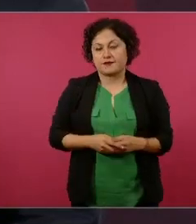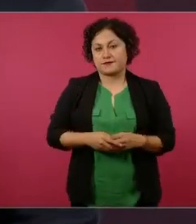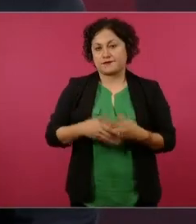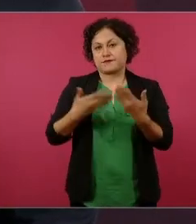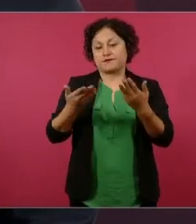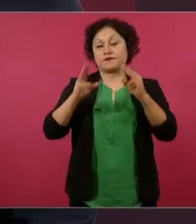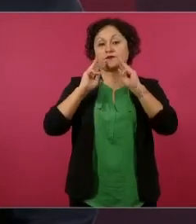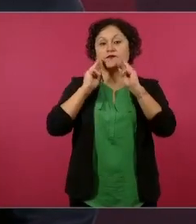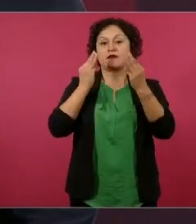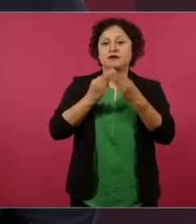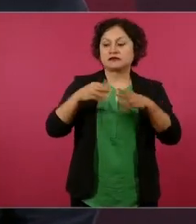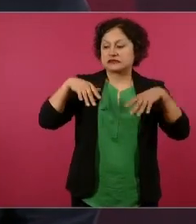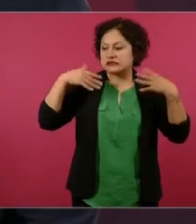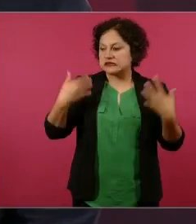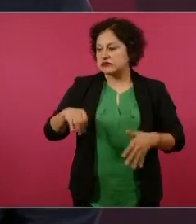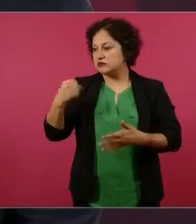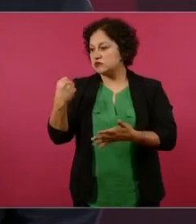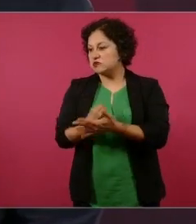reclutarlos.